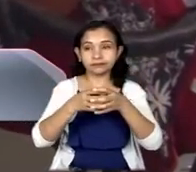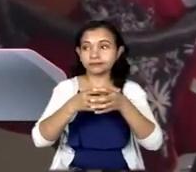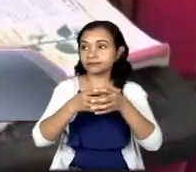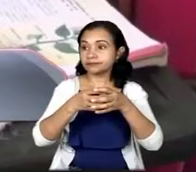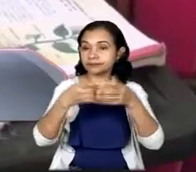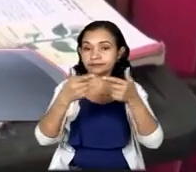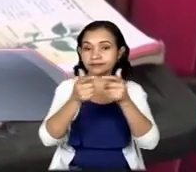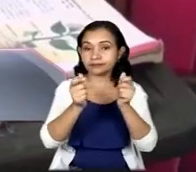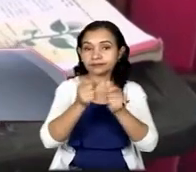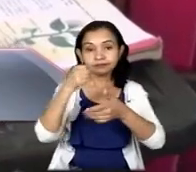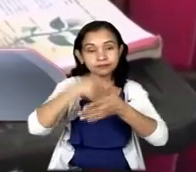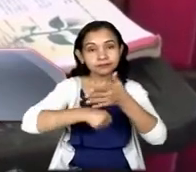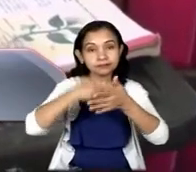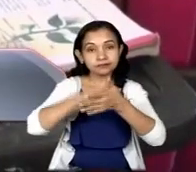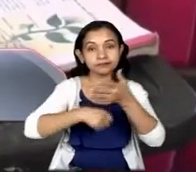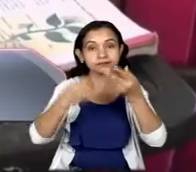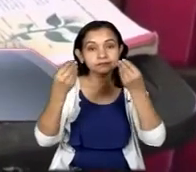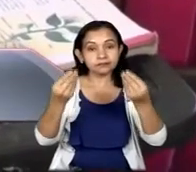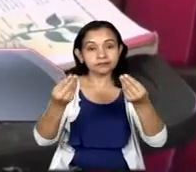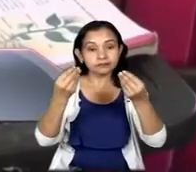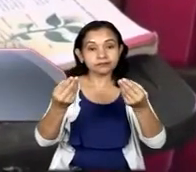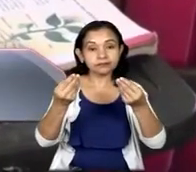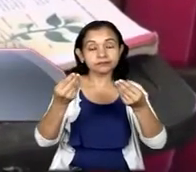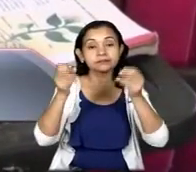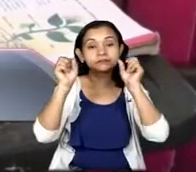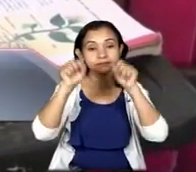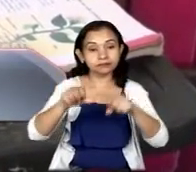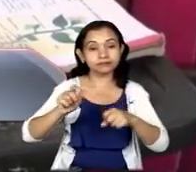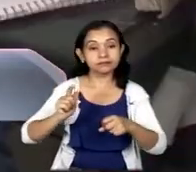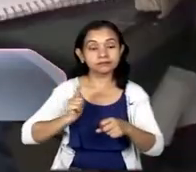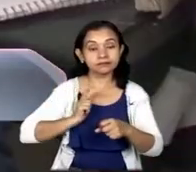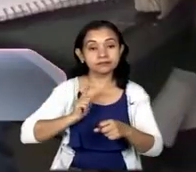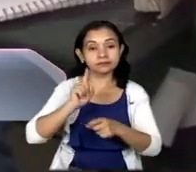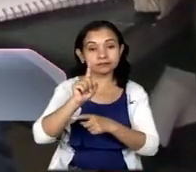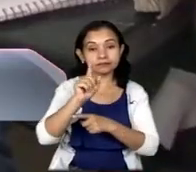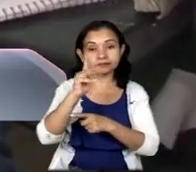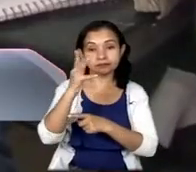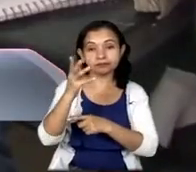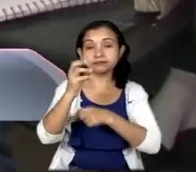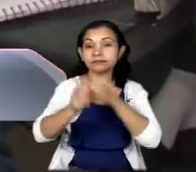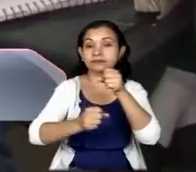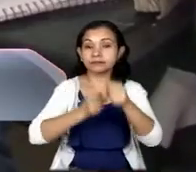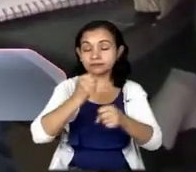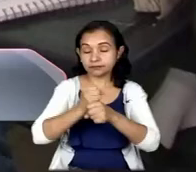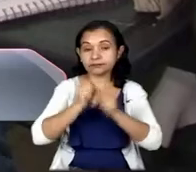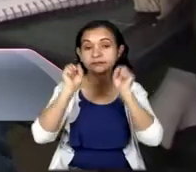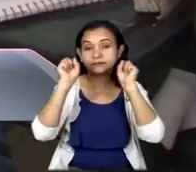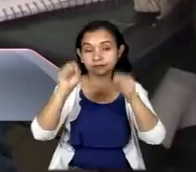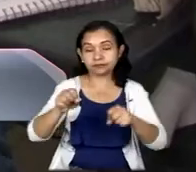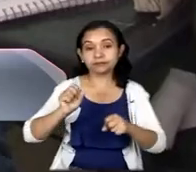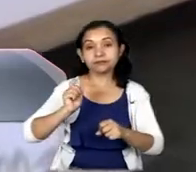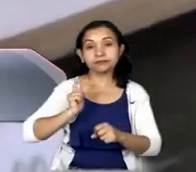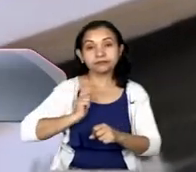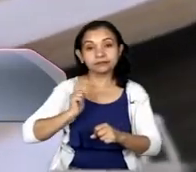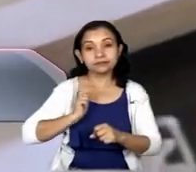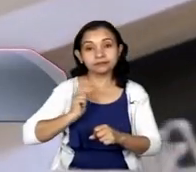sindicato que había luchado mucho para lograr, para lograr